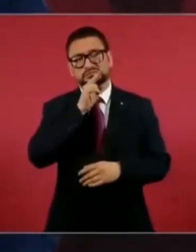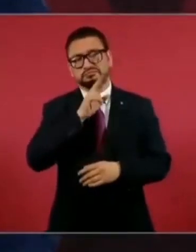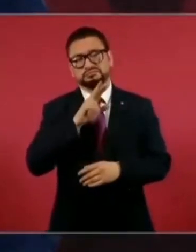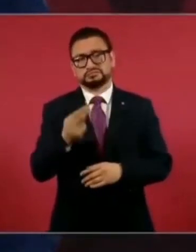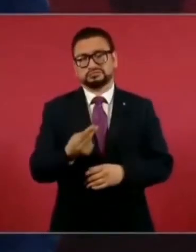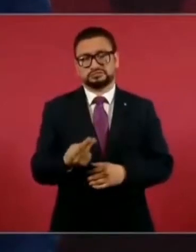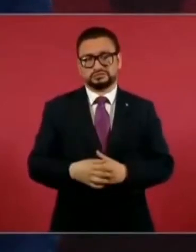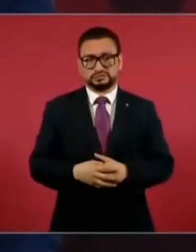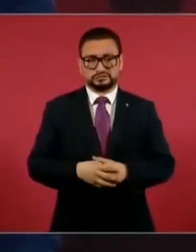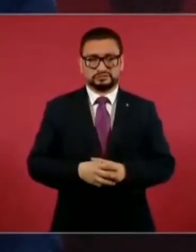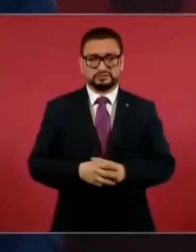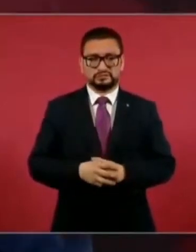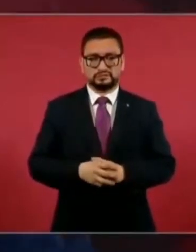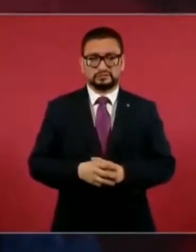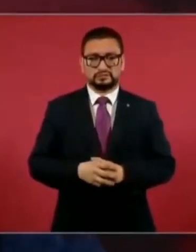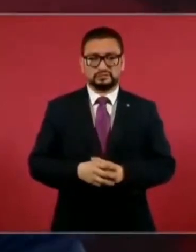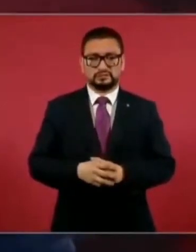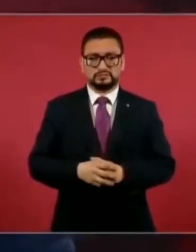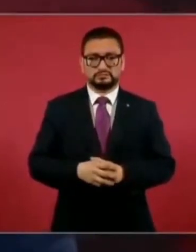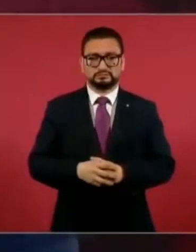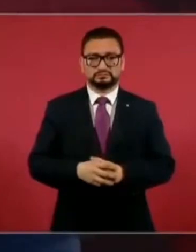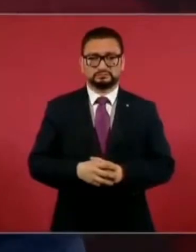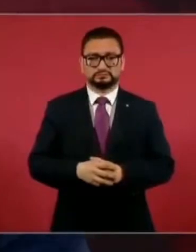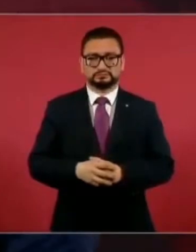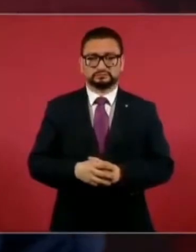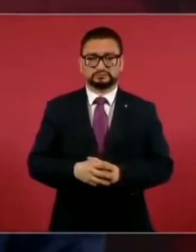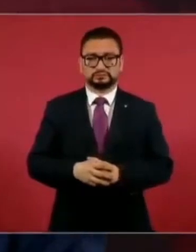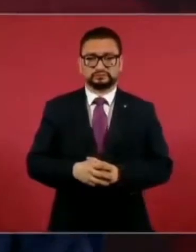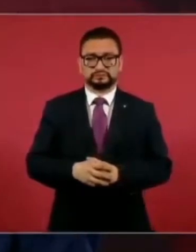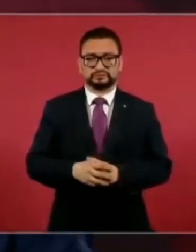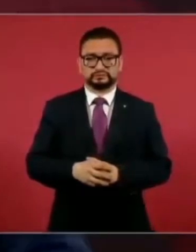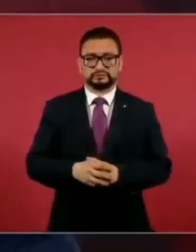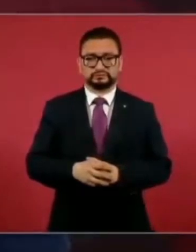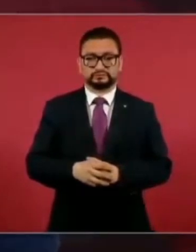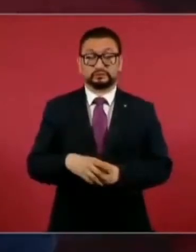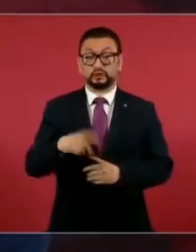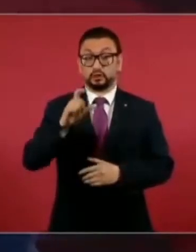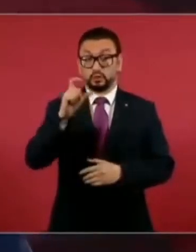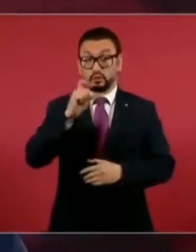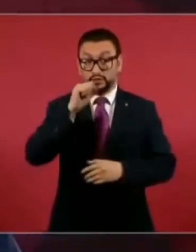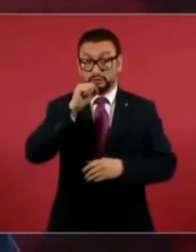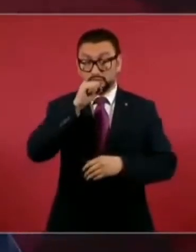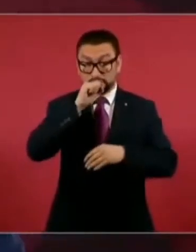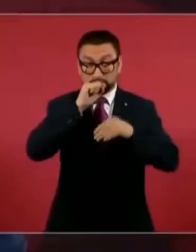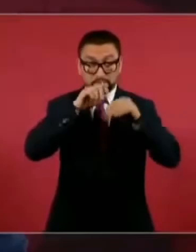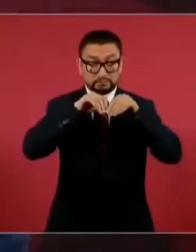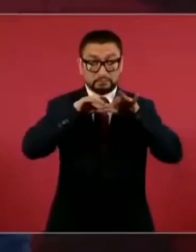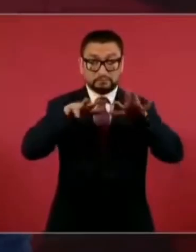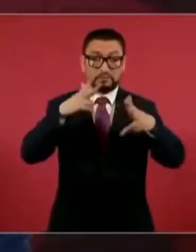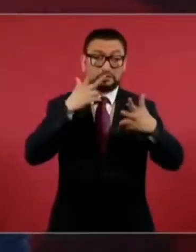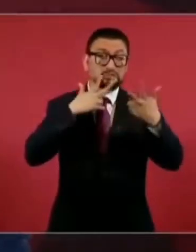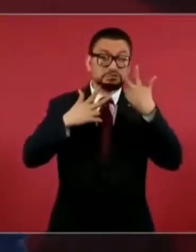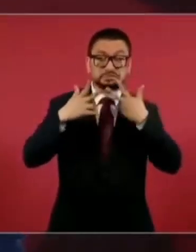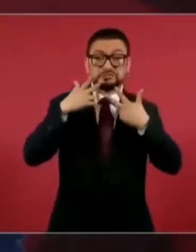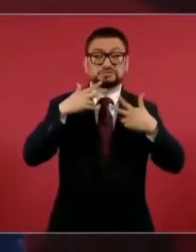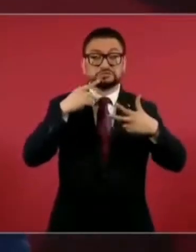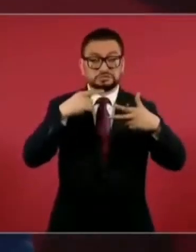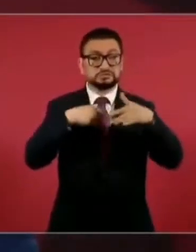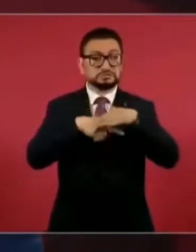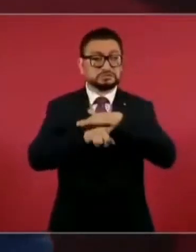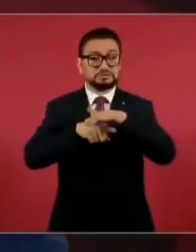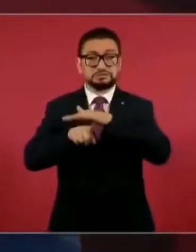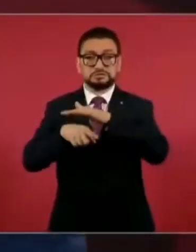preocuparse cuando hay campañas de calumnia, esto para los